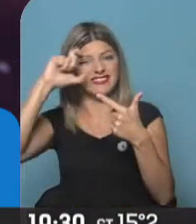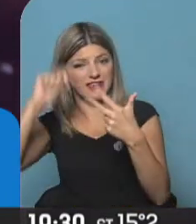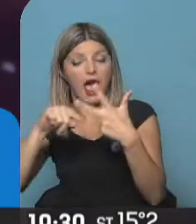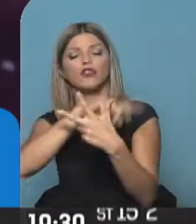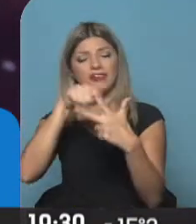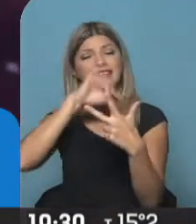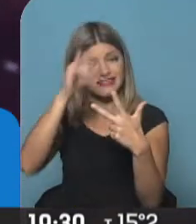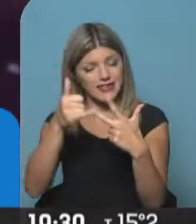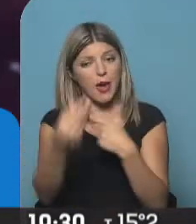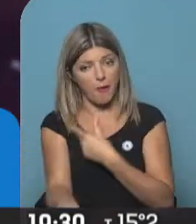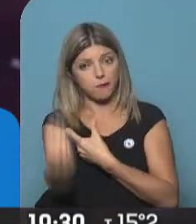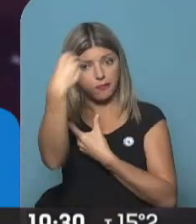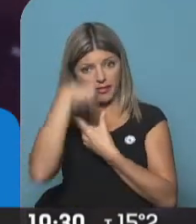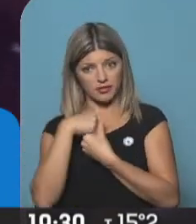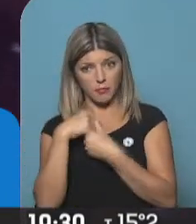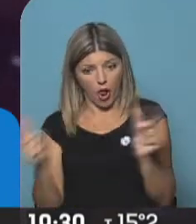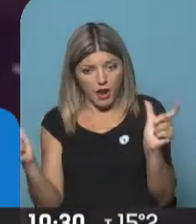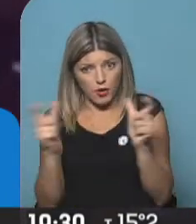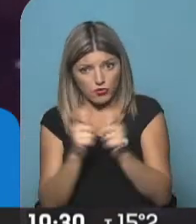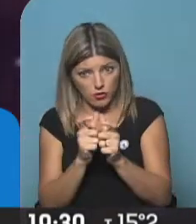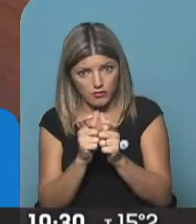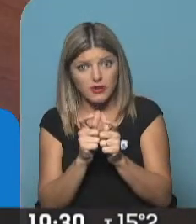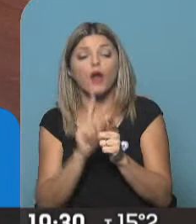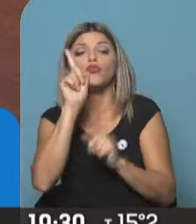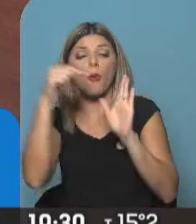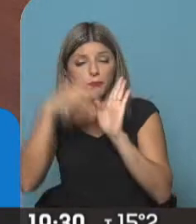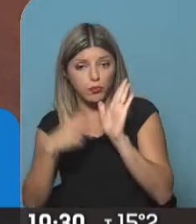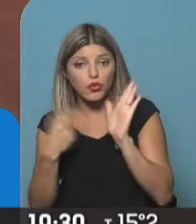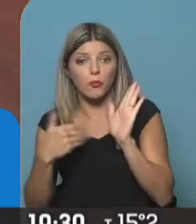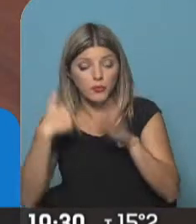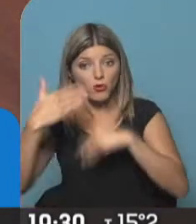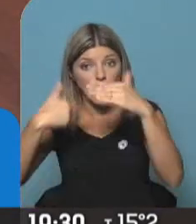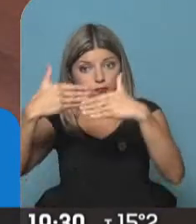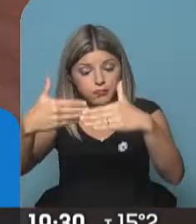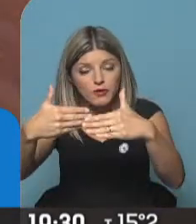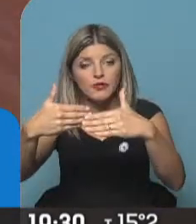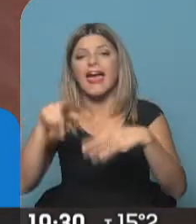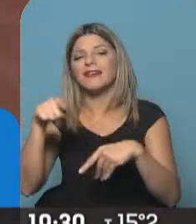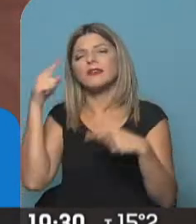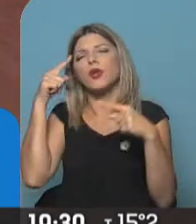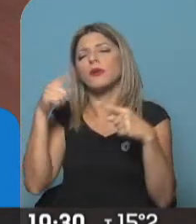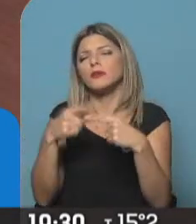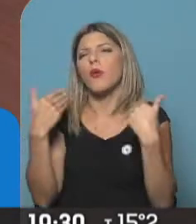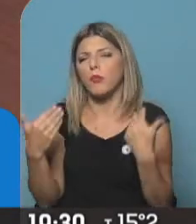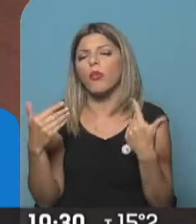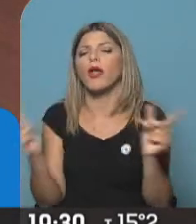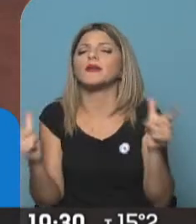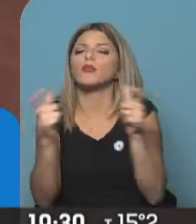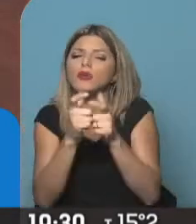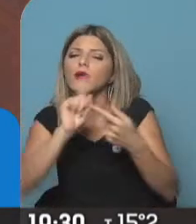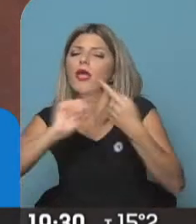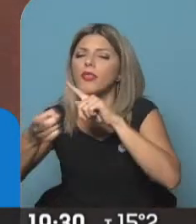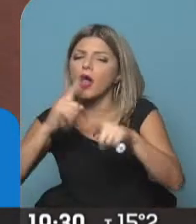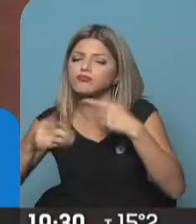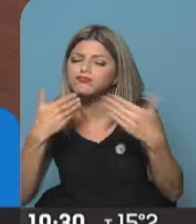varias cuestiones y bueno eso ese es el camino poder sentarnos a dialogar y como crees que se puede llegar a destrabar